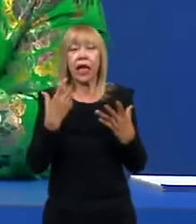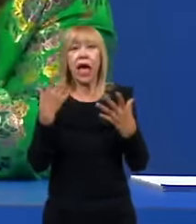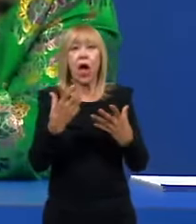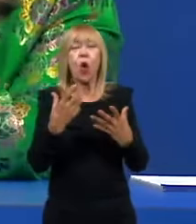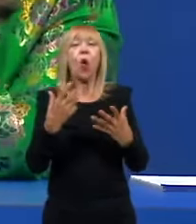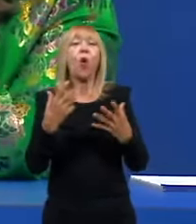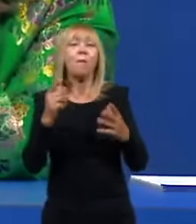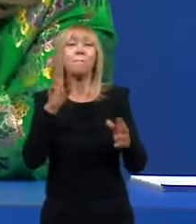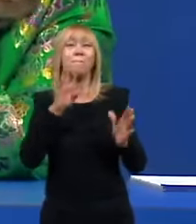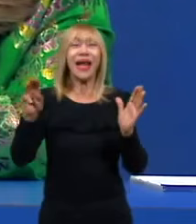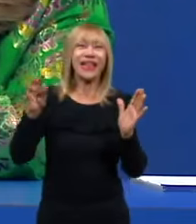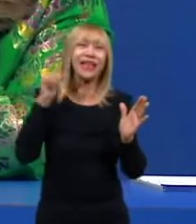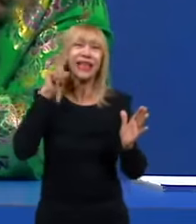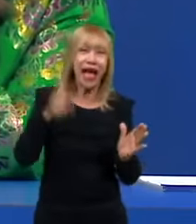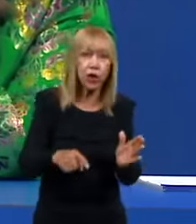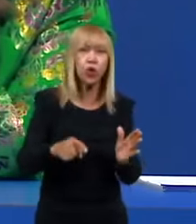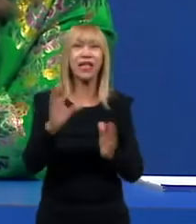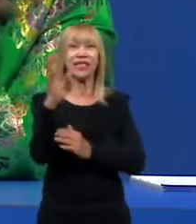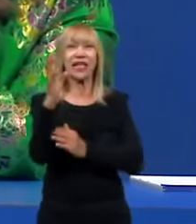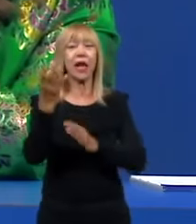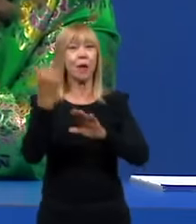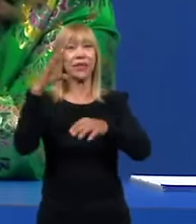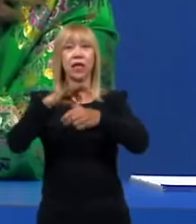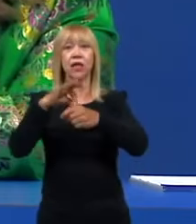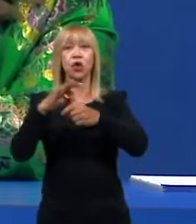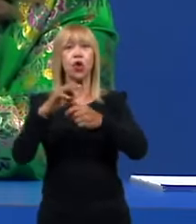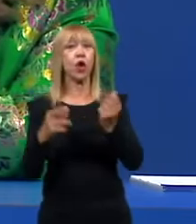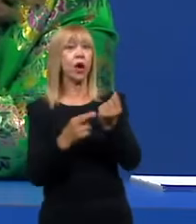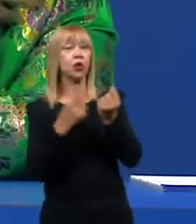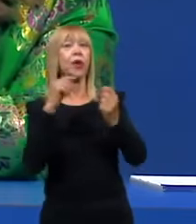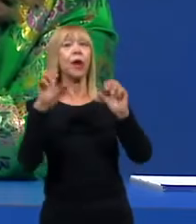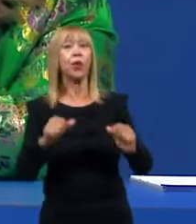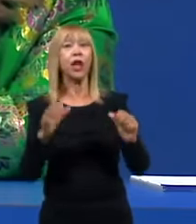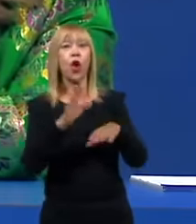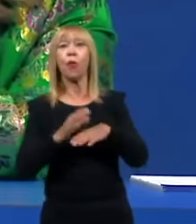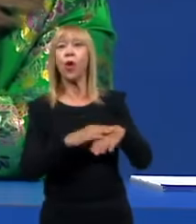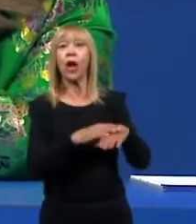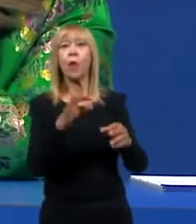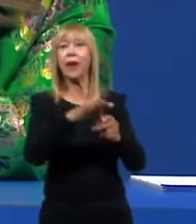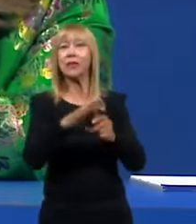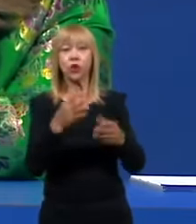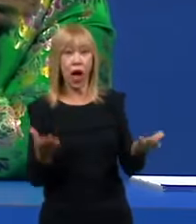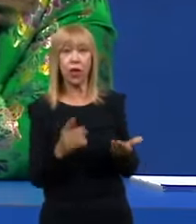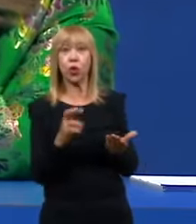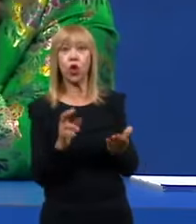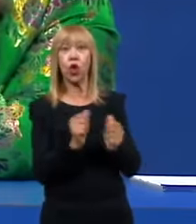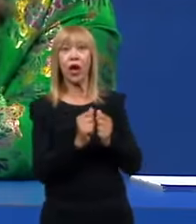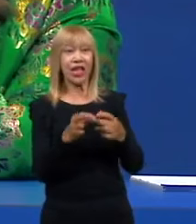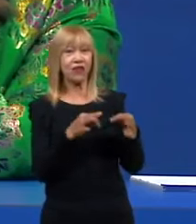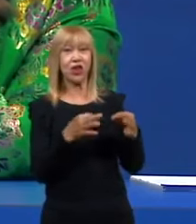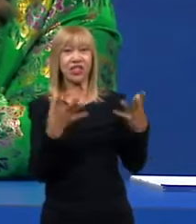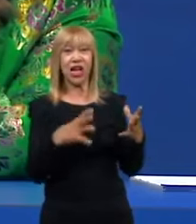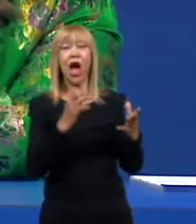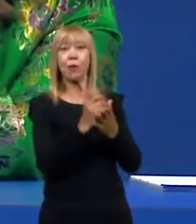un mandato contundente de estadidad en la pasada elección. Los recursos para poder convocar un plebiscito local con las definiciones ya aprobadas